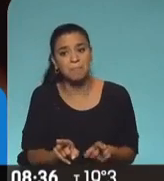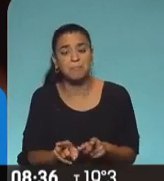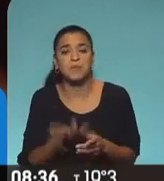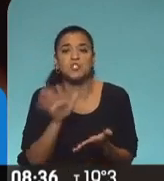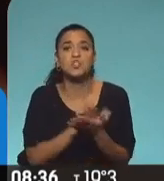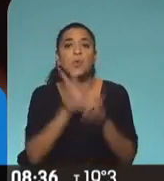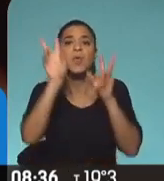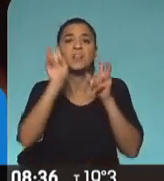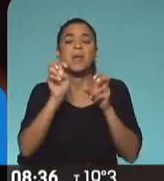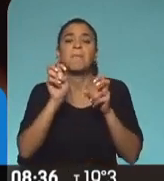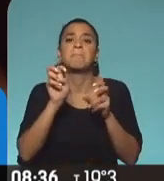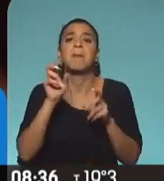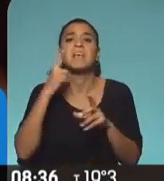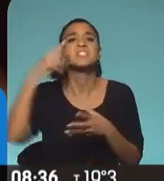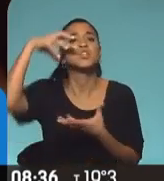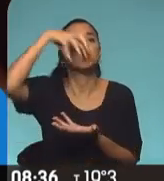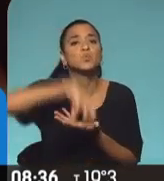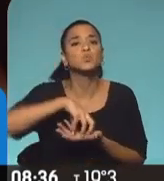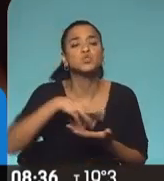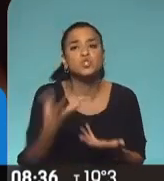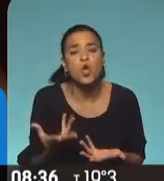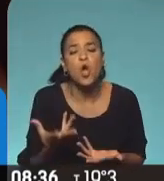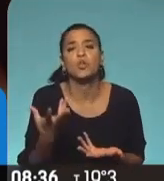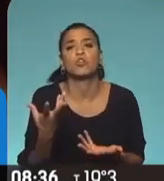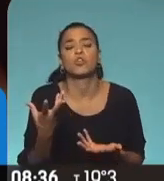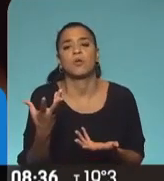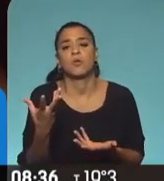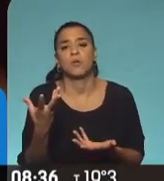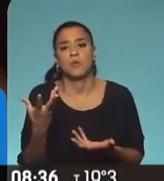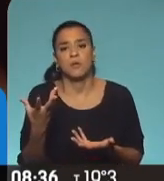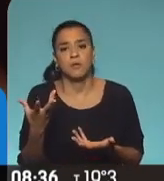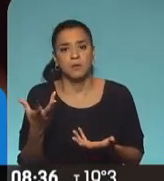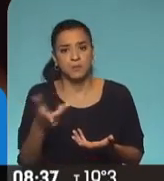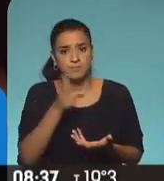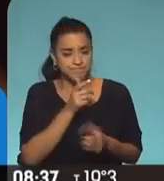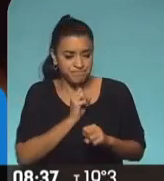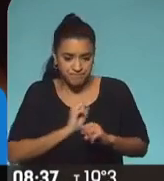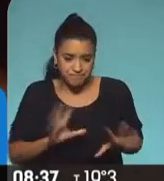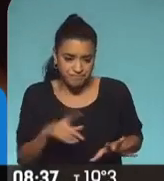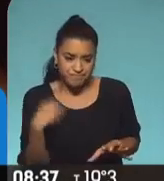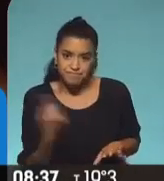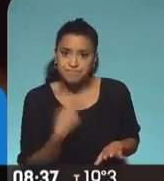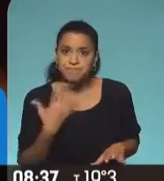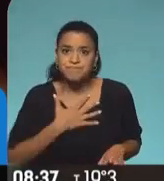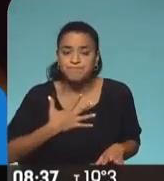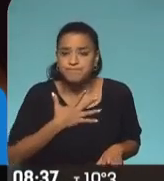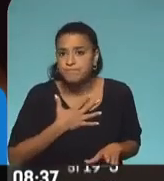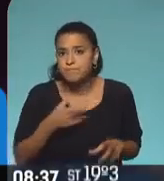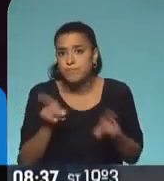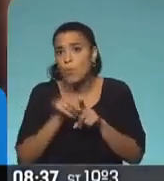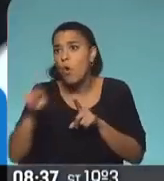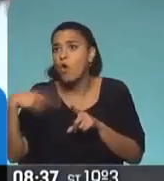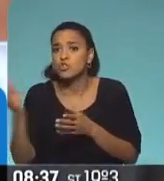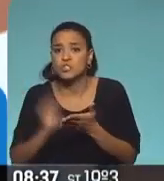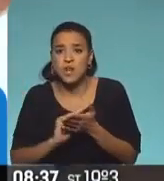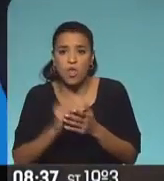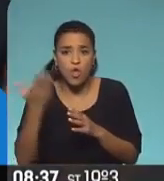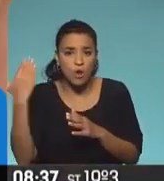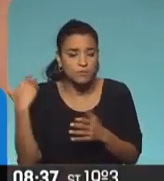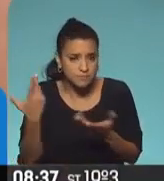vista institucional también eso es un hecho que nos ha impactado muy mal como pasó en algún momento con otro senador